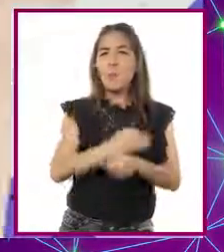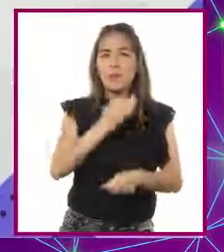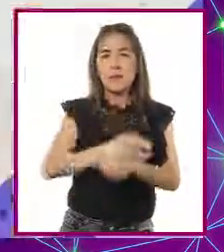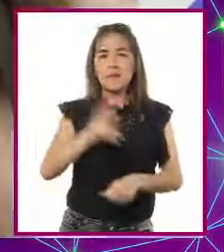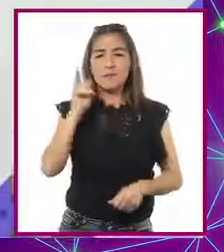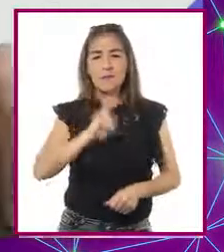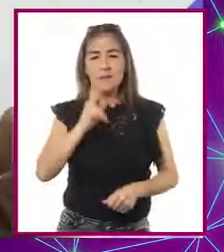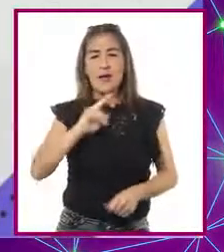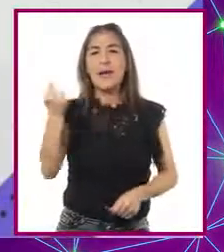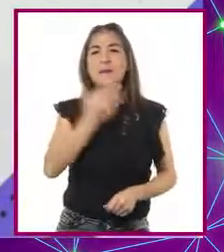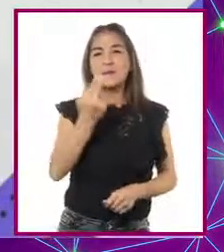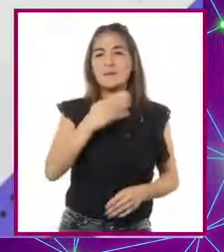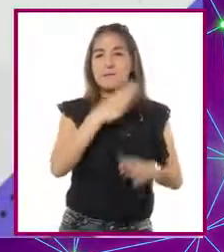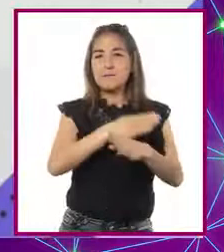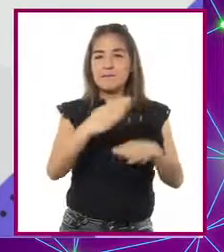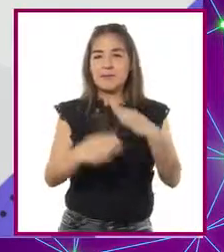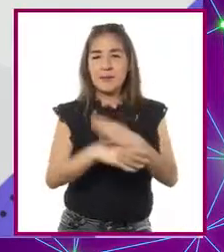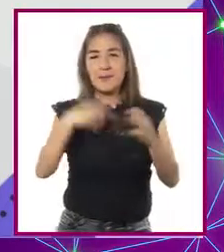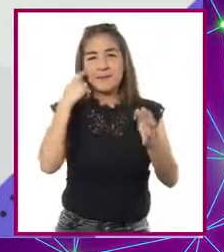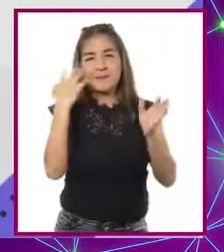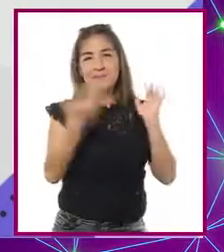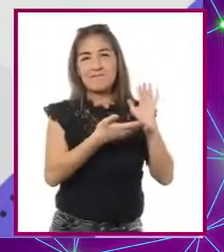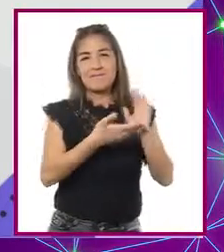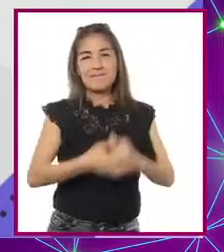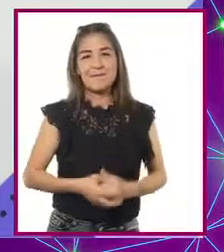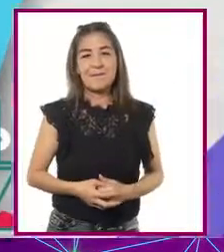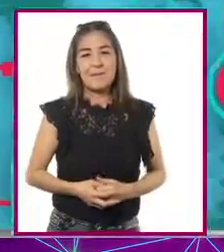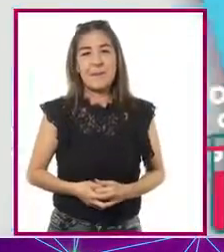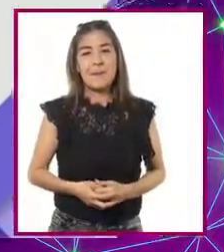experimental necesitaremos los materiales que aparecen en pantalla.